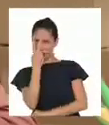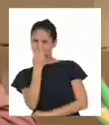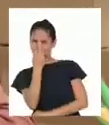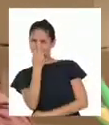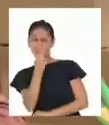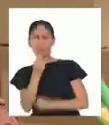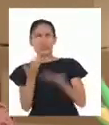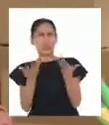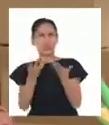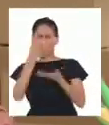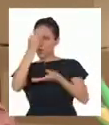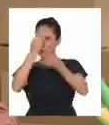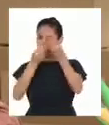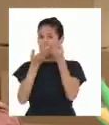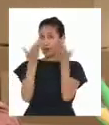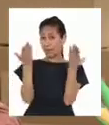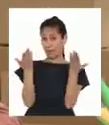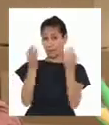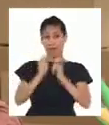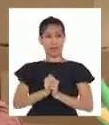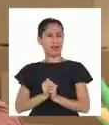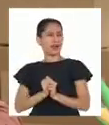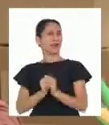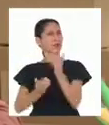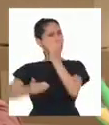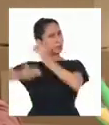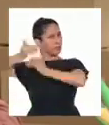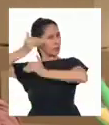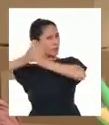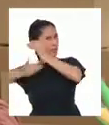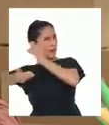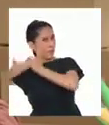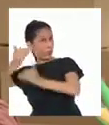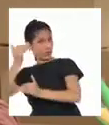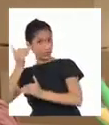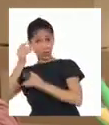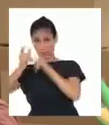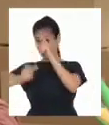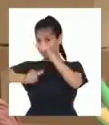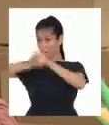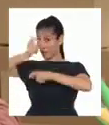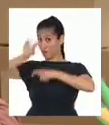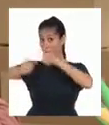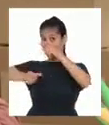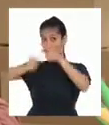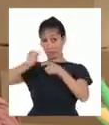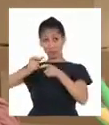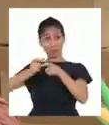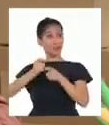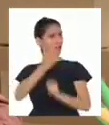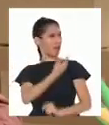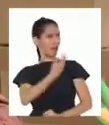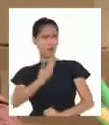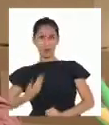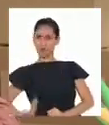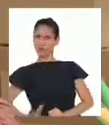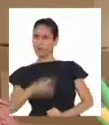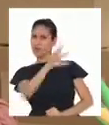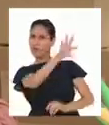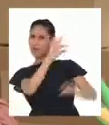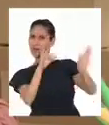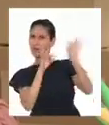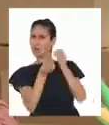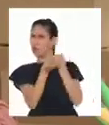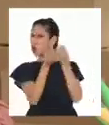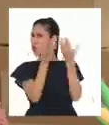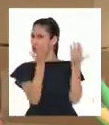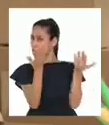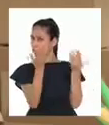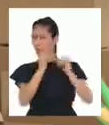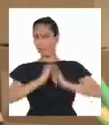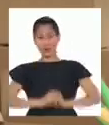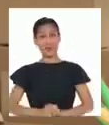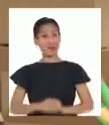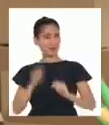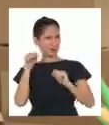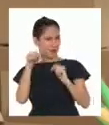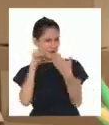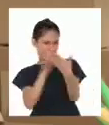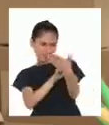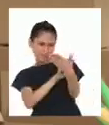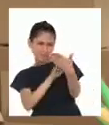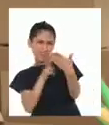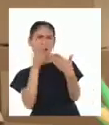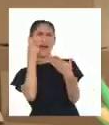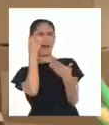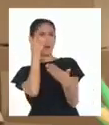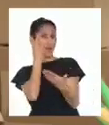más acerca de la participación ciudadana en las elecciones de las autoridades durante los siglos XIX y XX. Para entenderlo